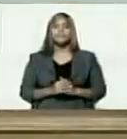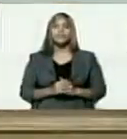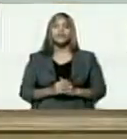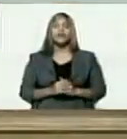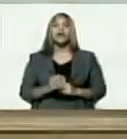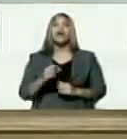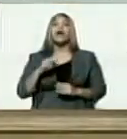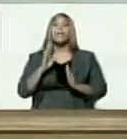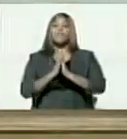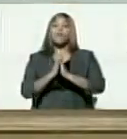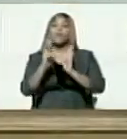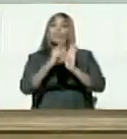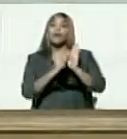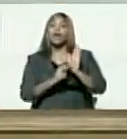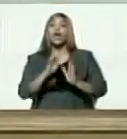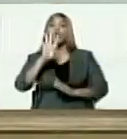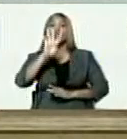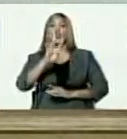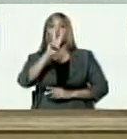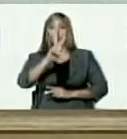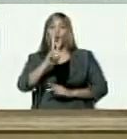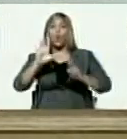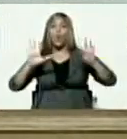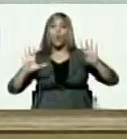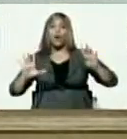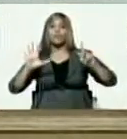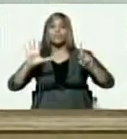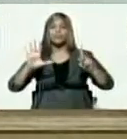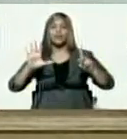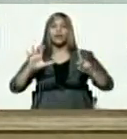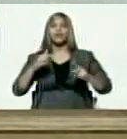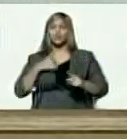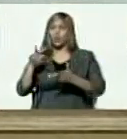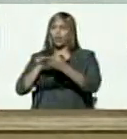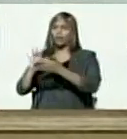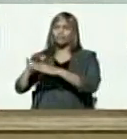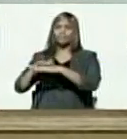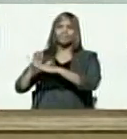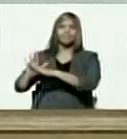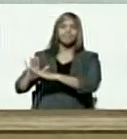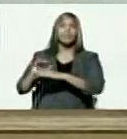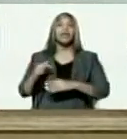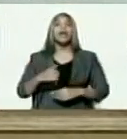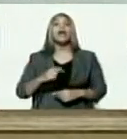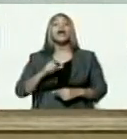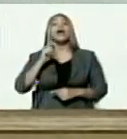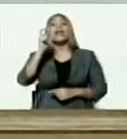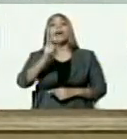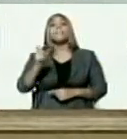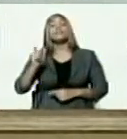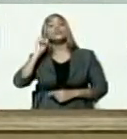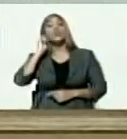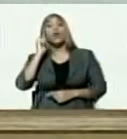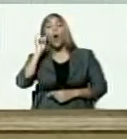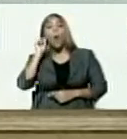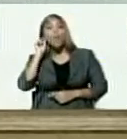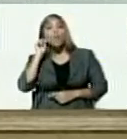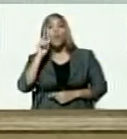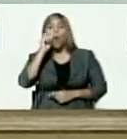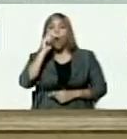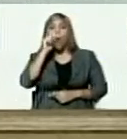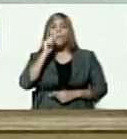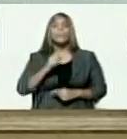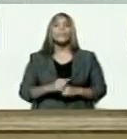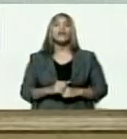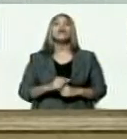296, cuarto párrafo. Lo leo, secretario, no se preocupe. Disculpe. Los o las integrantes del Consejo Nacional Electoral